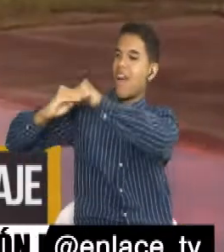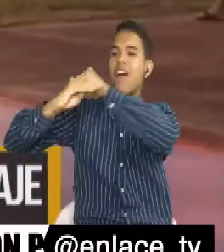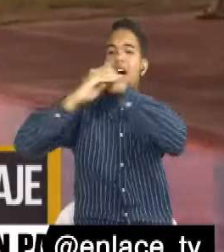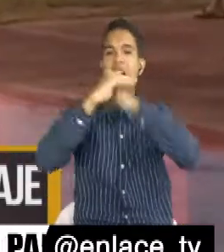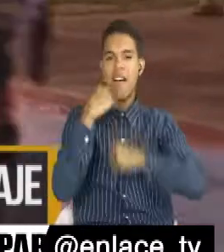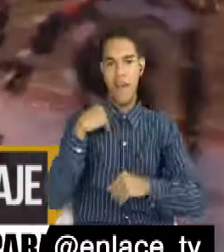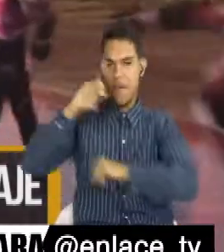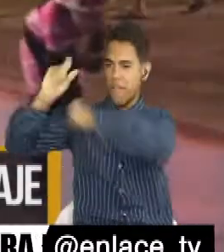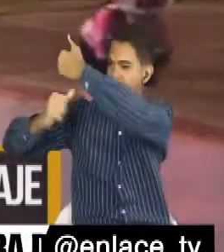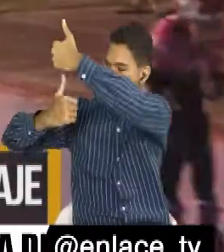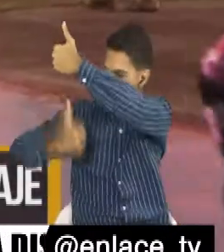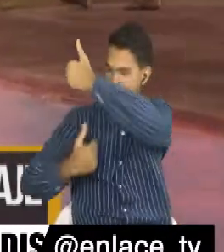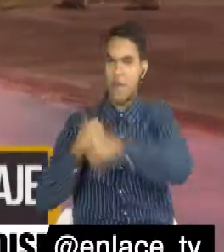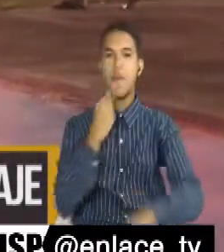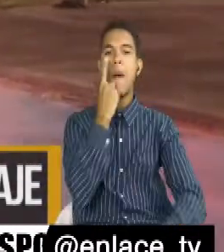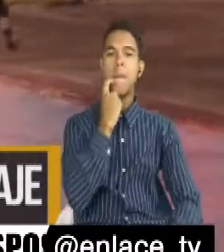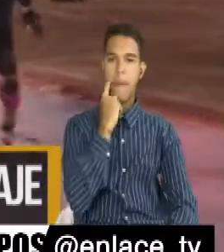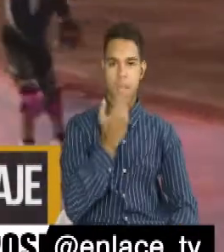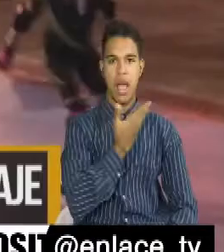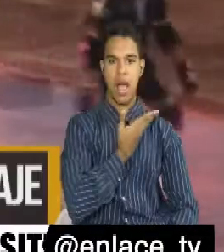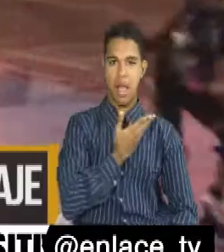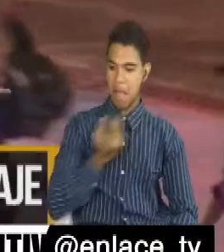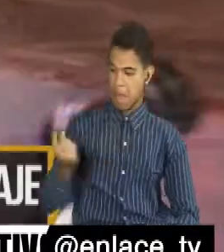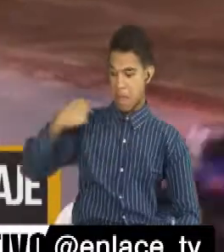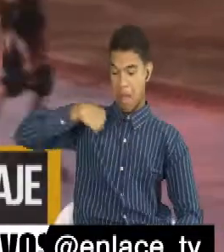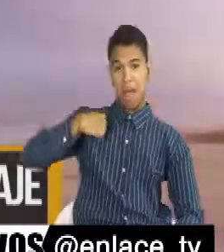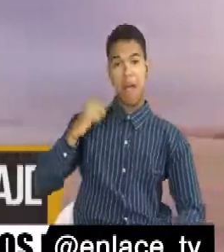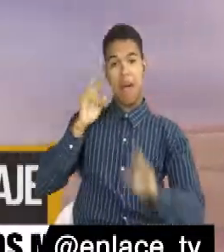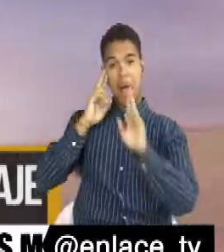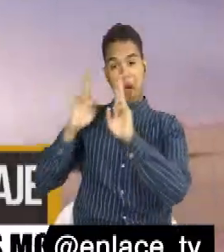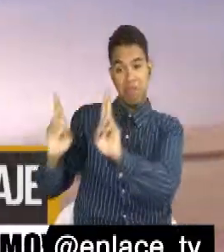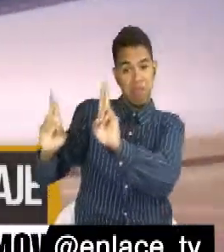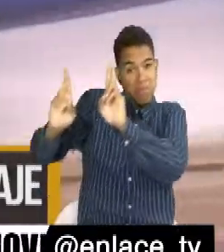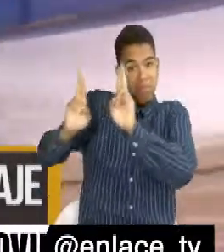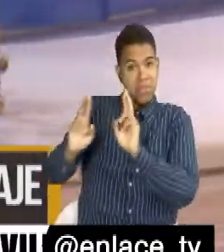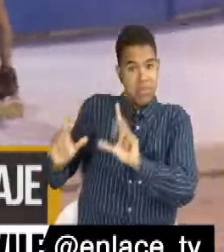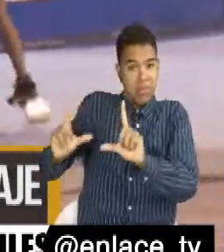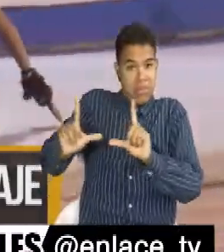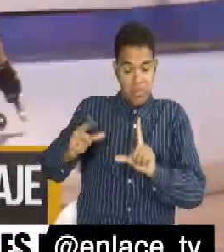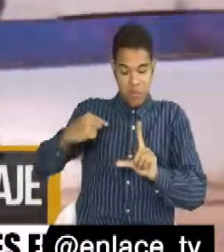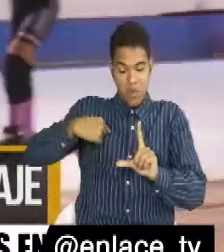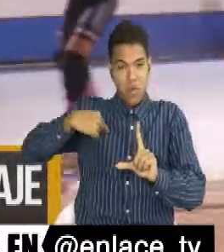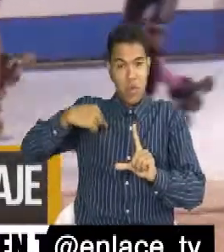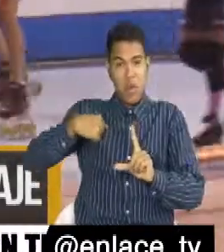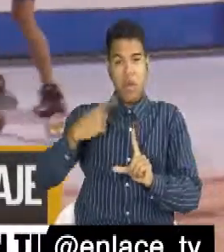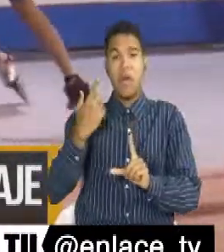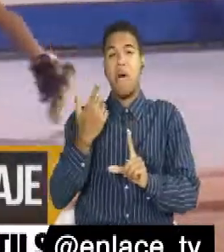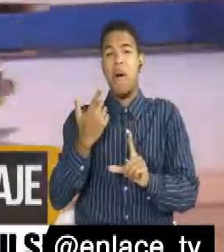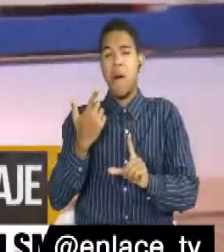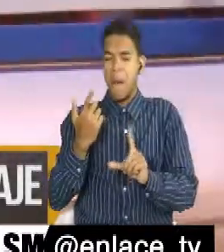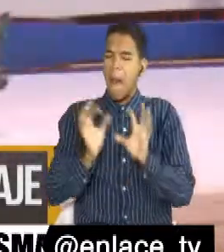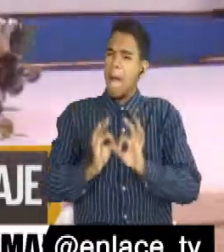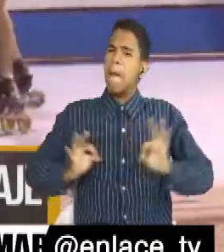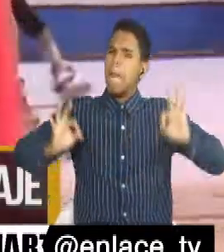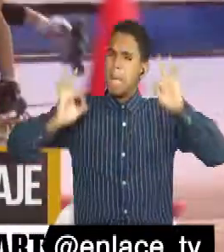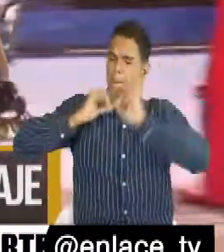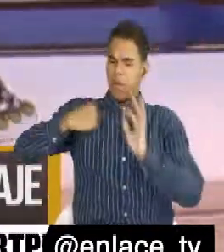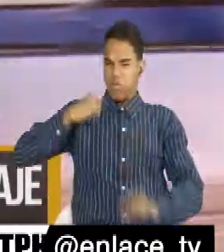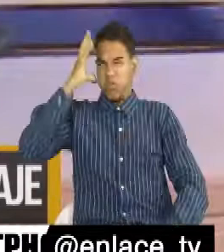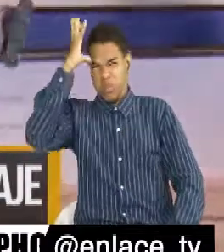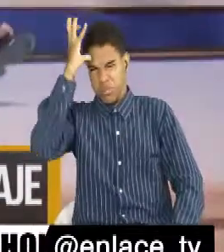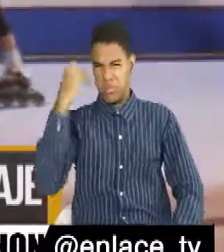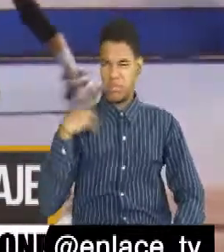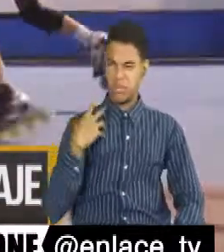de familia, porque el Club Infanta me homenajea como el instructor más valioso del club. Felicitaciones por los logros,